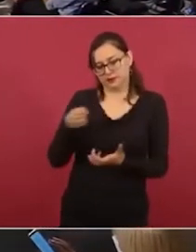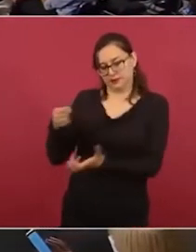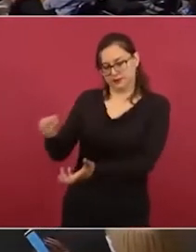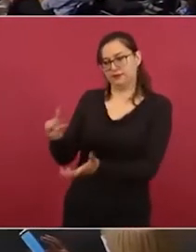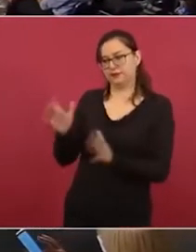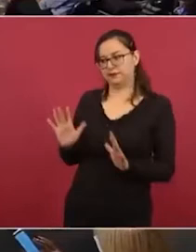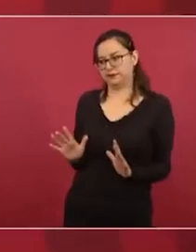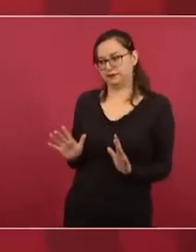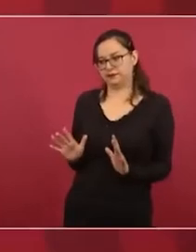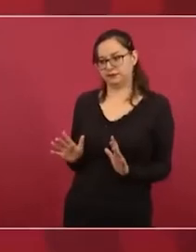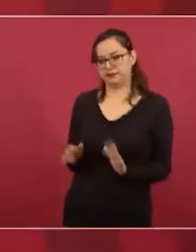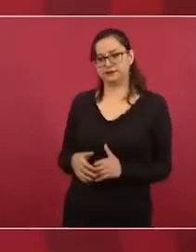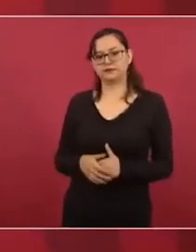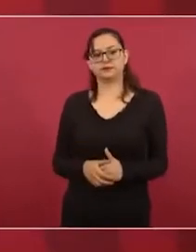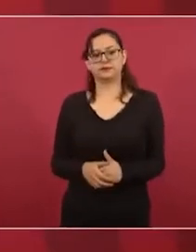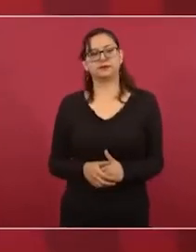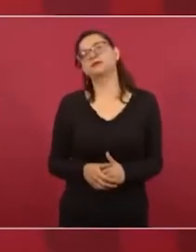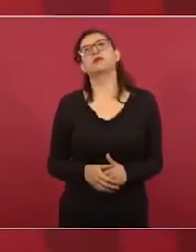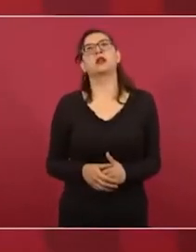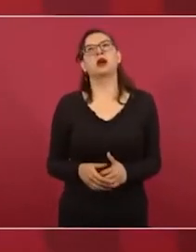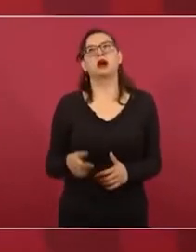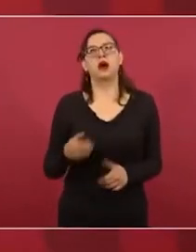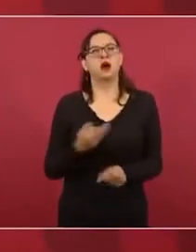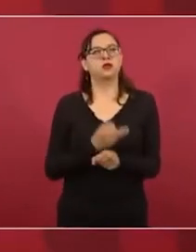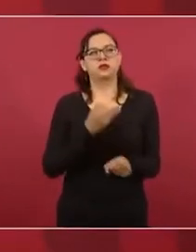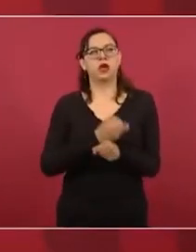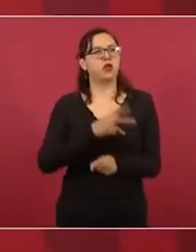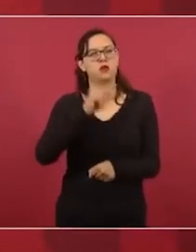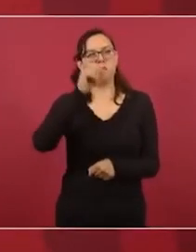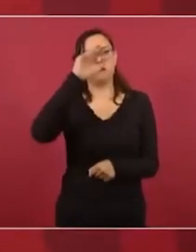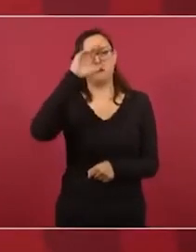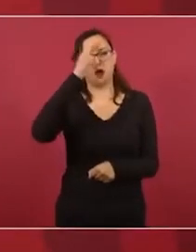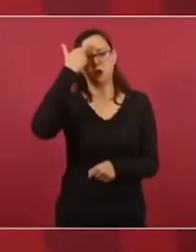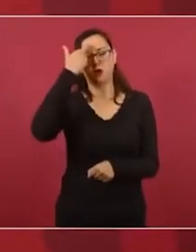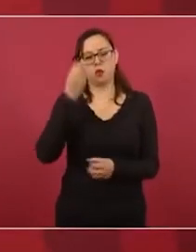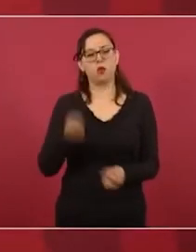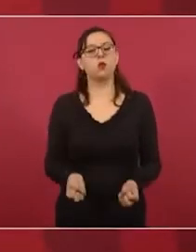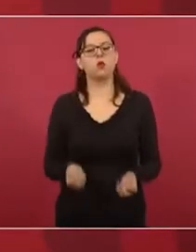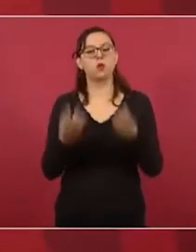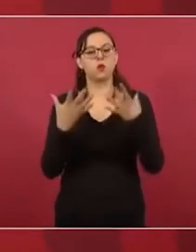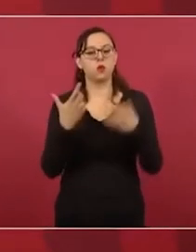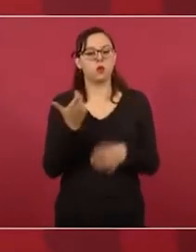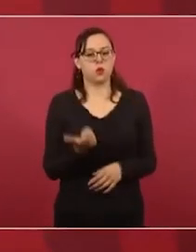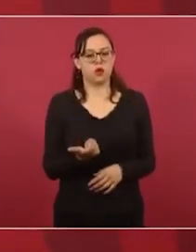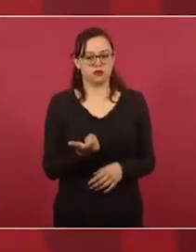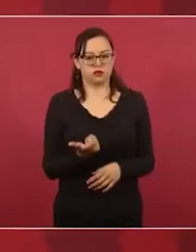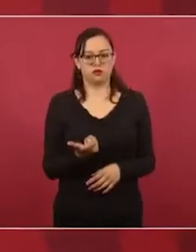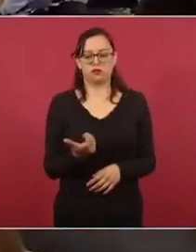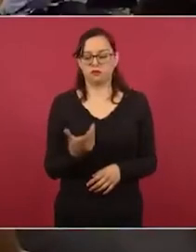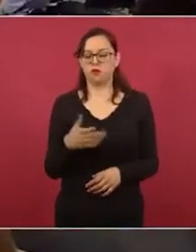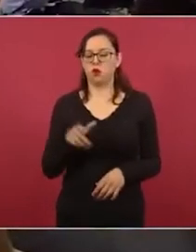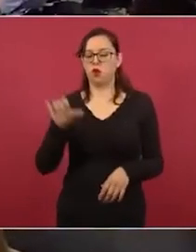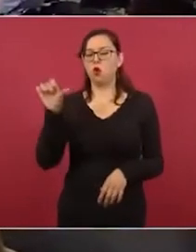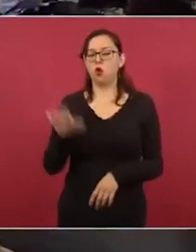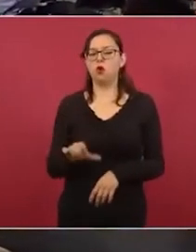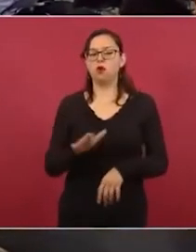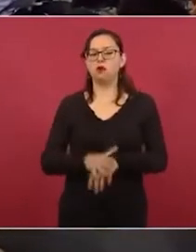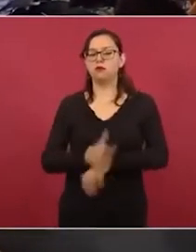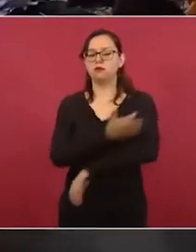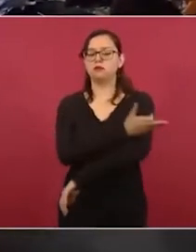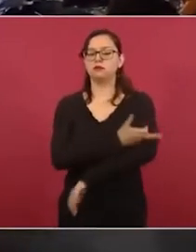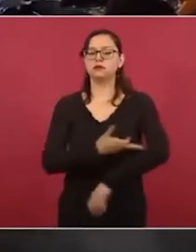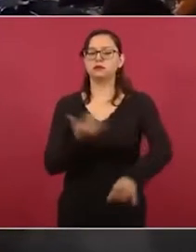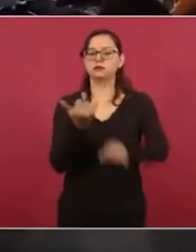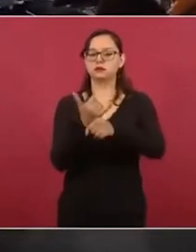No sé exactamente la cantidad, pero hoy vamos a informar. Y